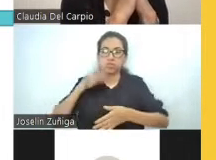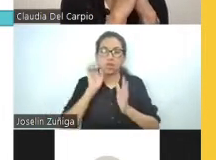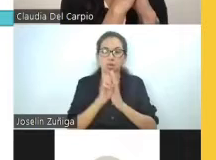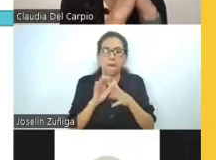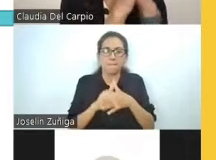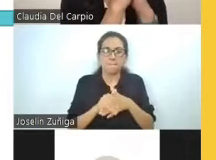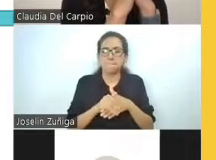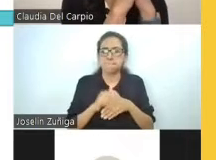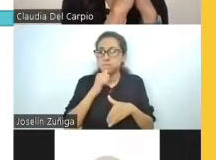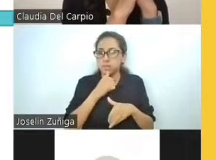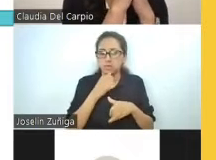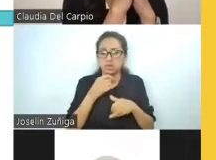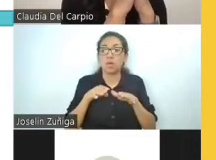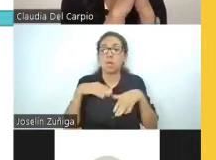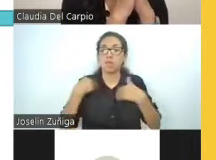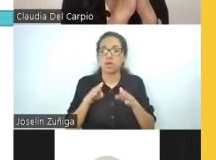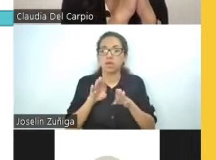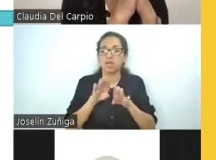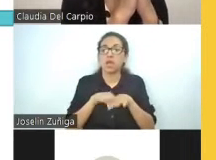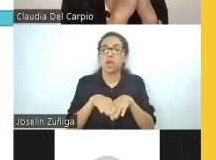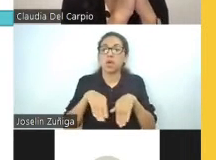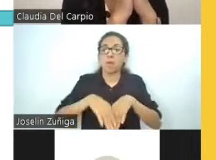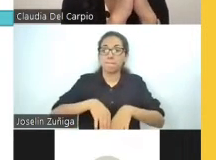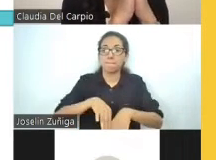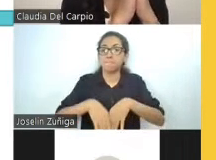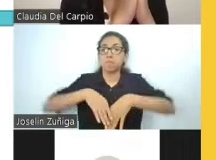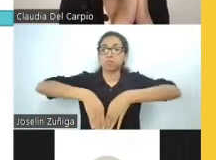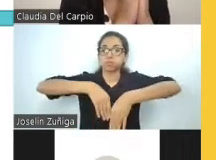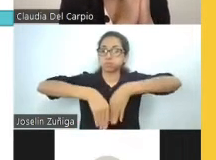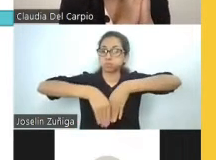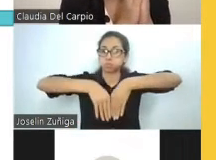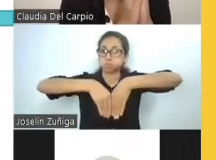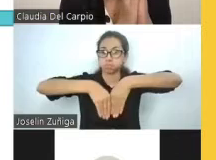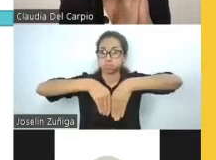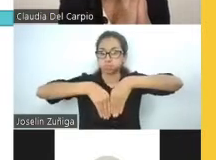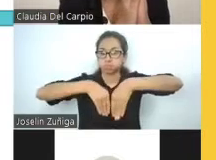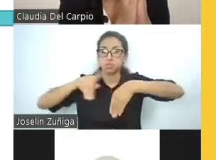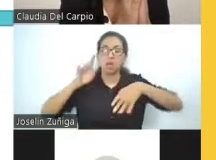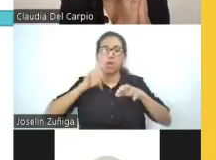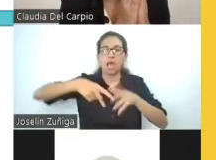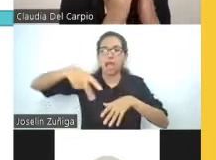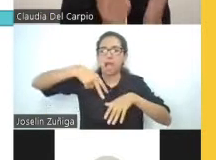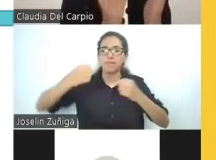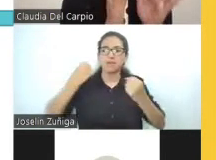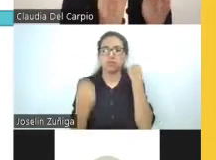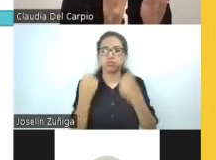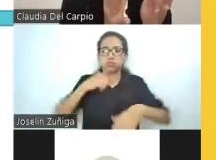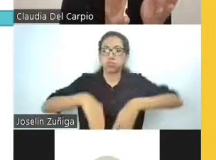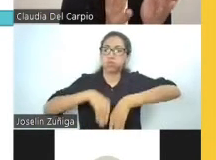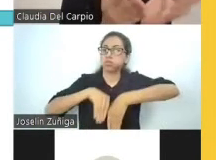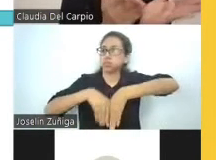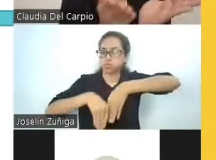naturalmente, puede rozar. Sus paredes pueden producir un roce cuando nosotros hacemos mucho trajín, ejercicio, o un